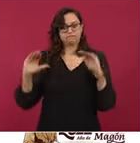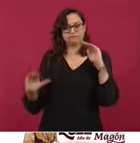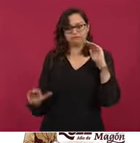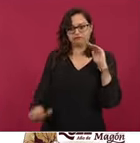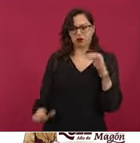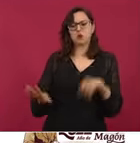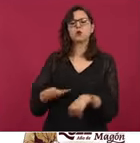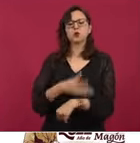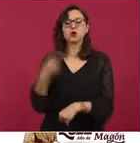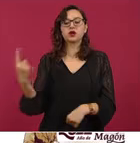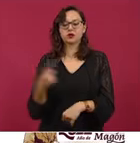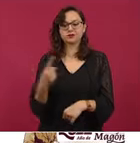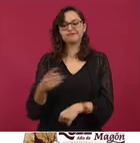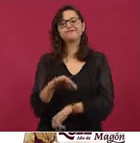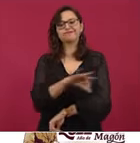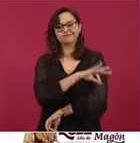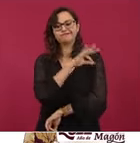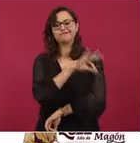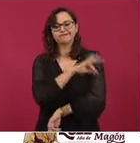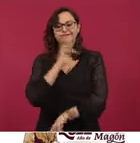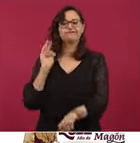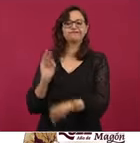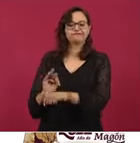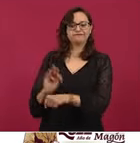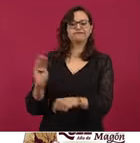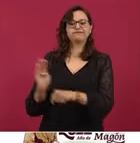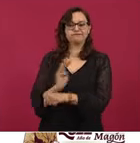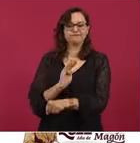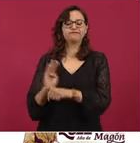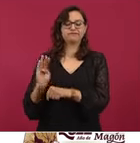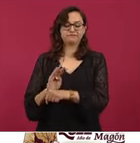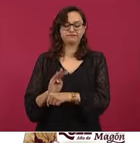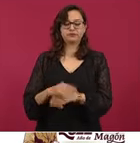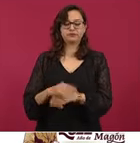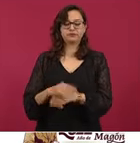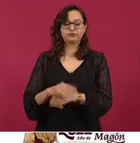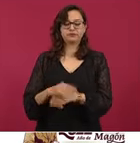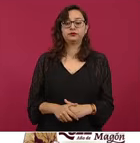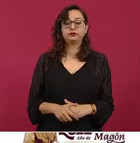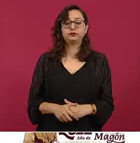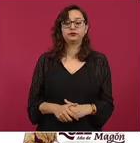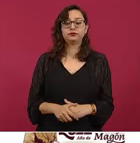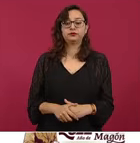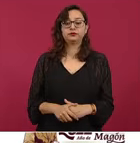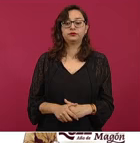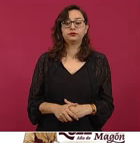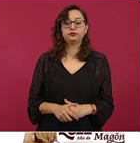vacunación. Y el detalle específico de la mortalidad, tenemos en este momento,